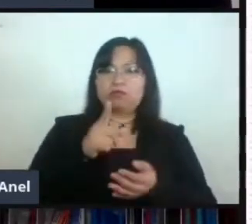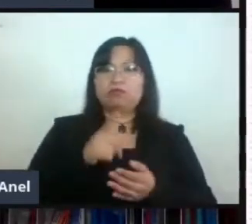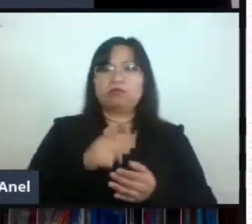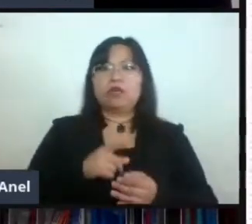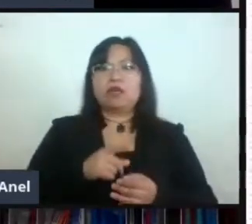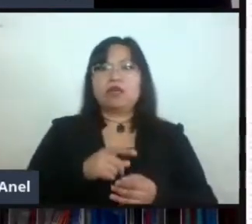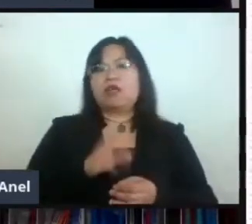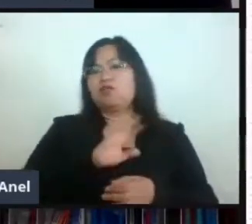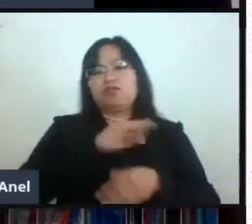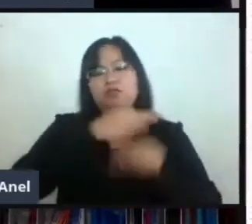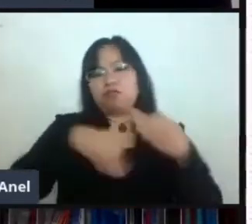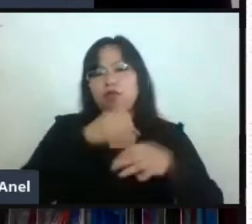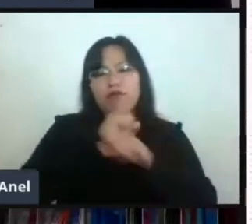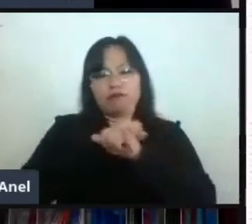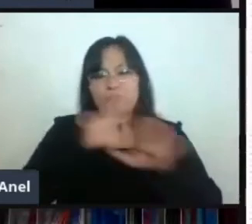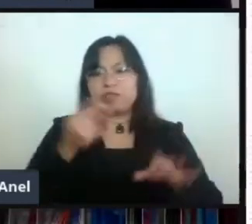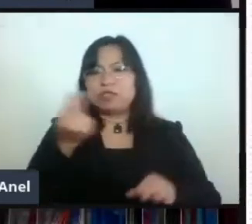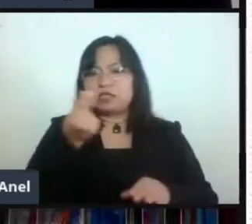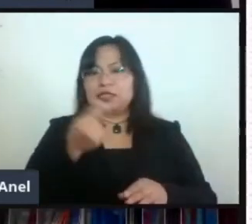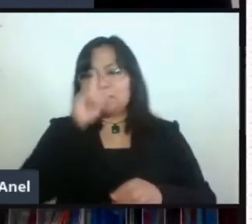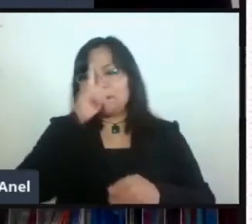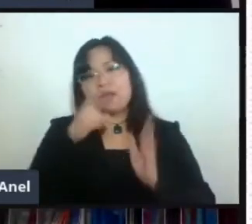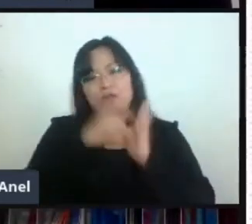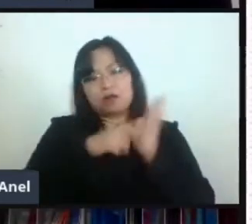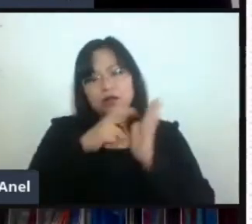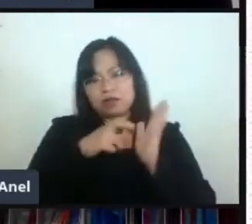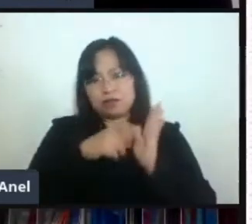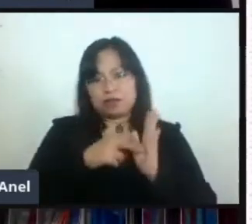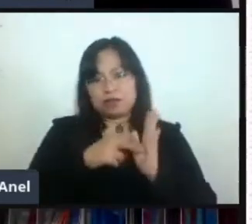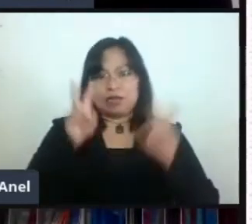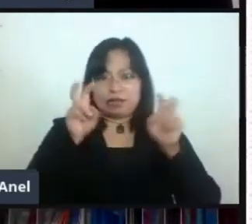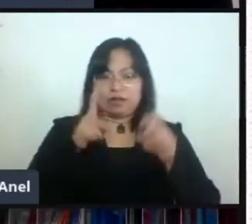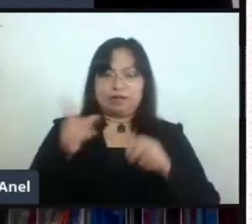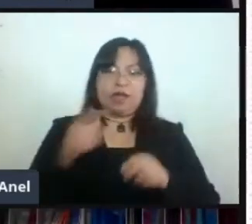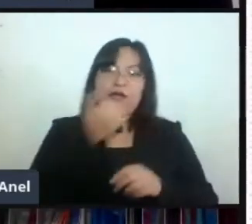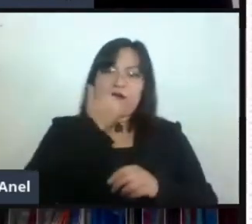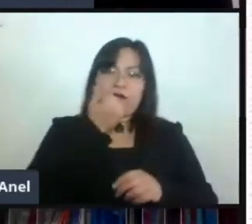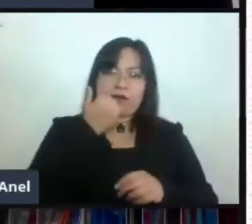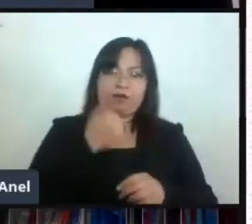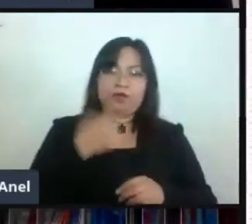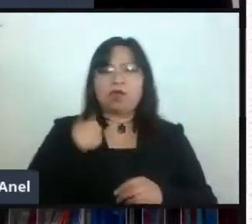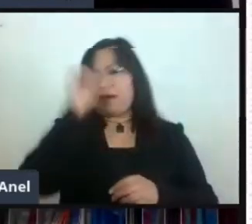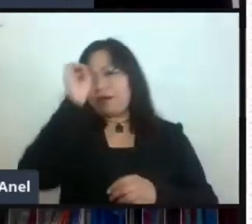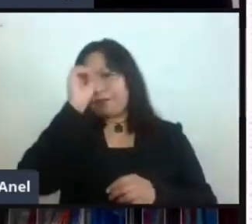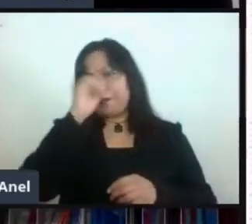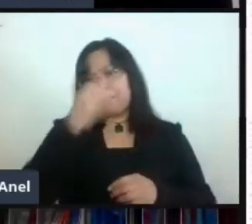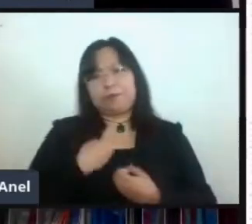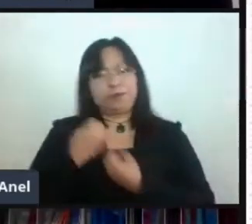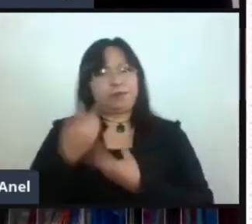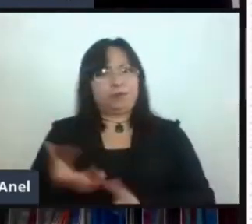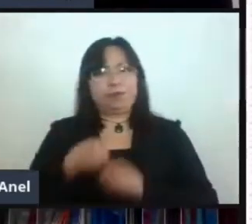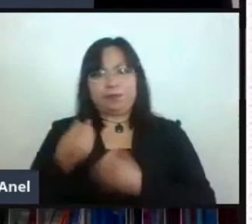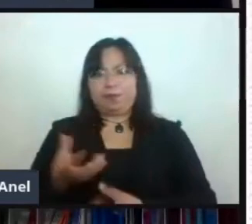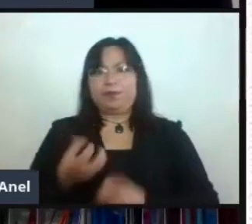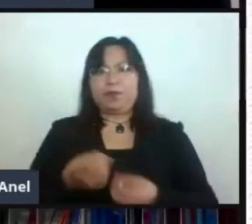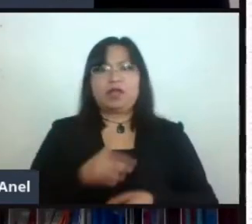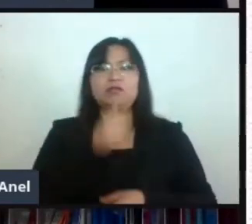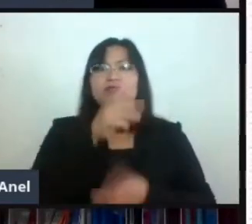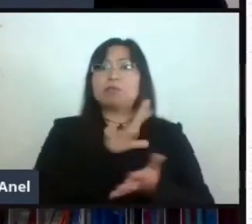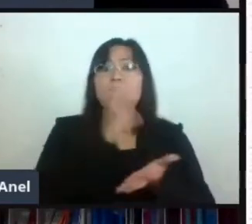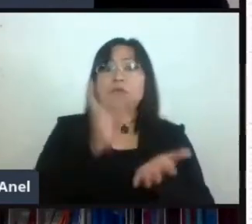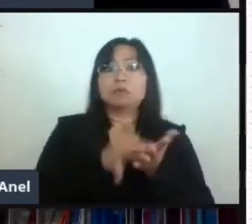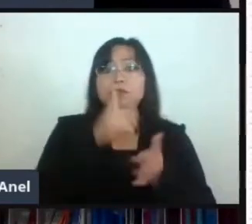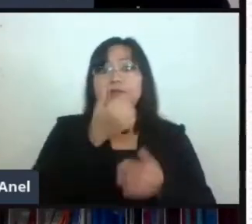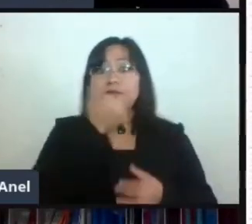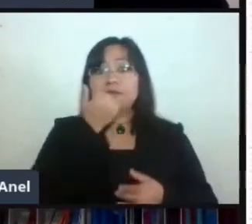la calificación. Y aquí le devuelvo, Carlos, su evaluación. Este es el único alumno que me ha entregado, entonces, bueno, se